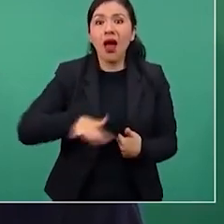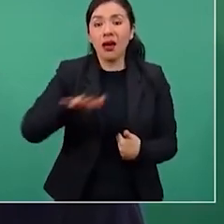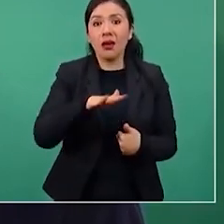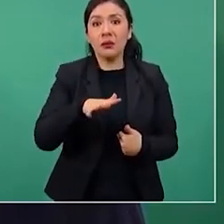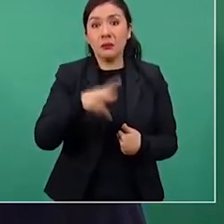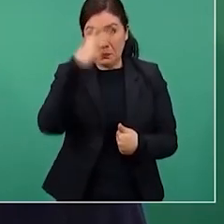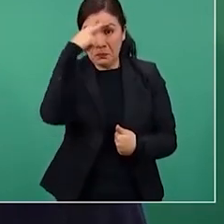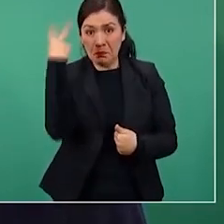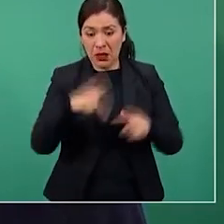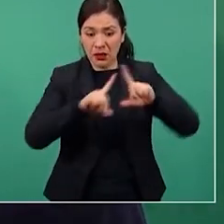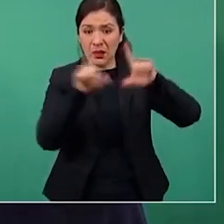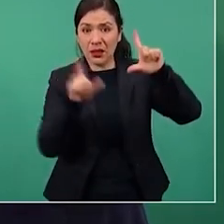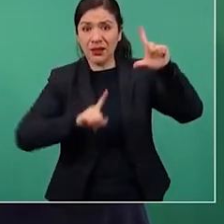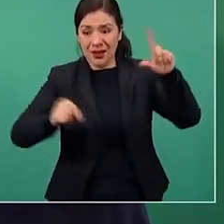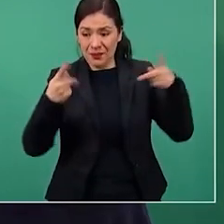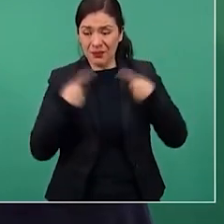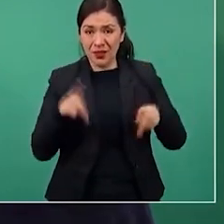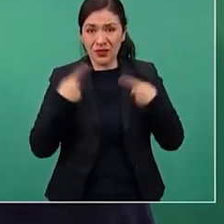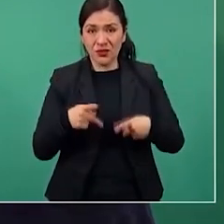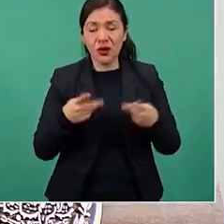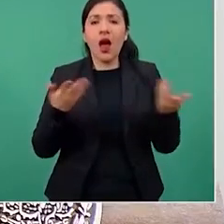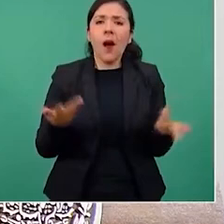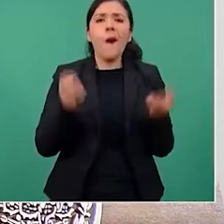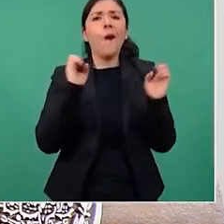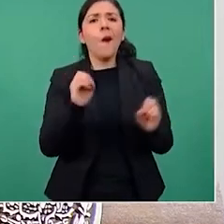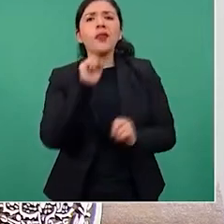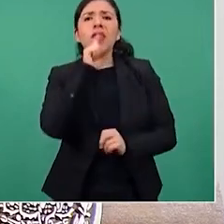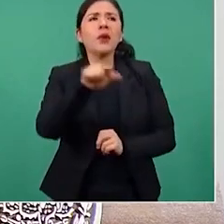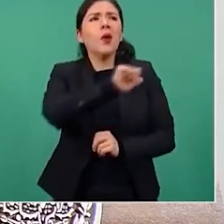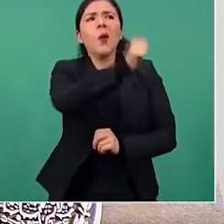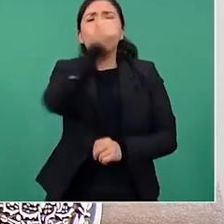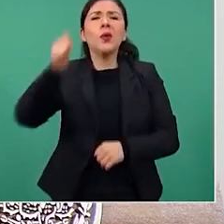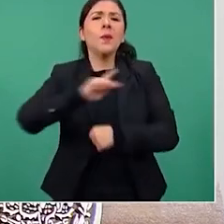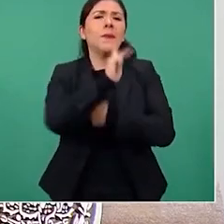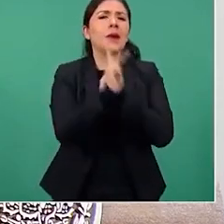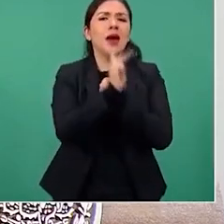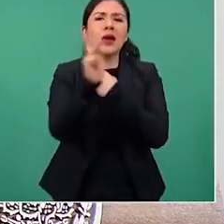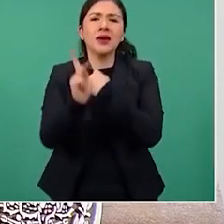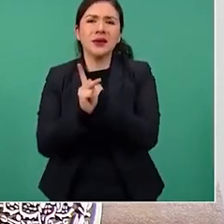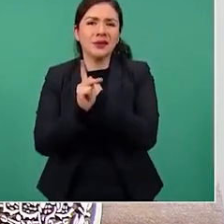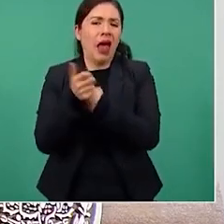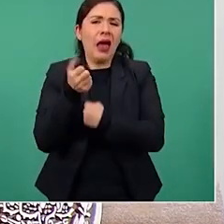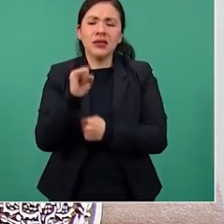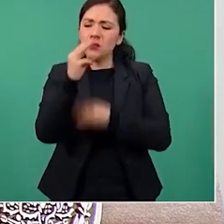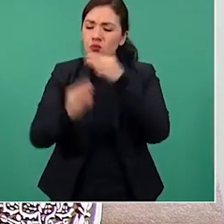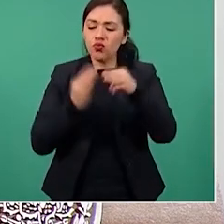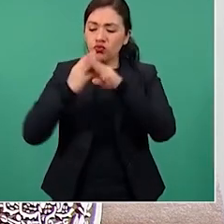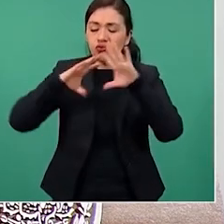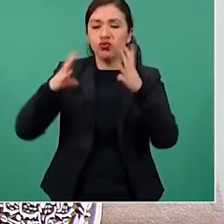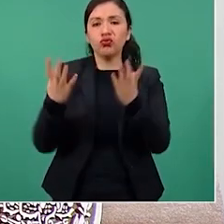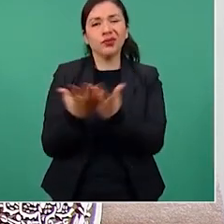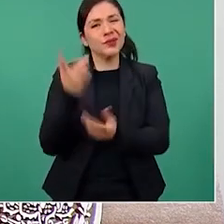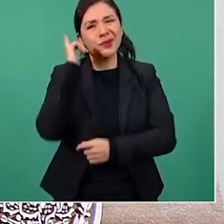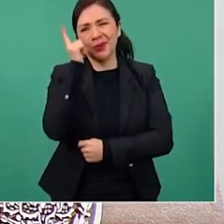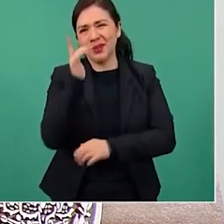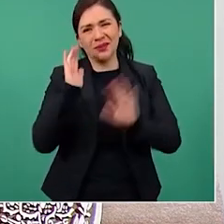mexicanos y de otros países del mundo.